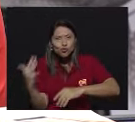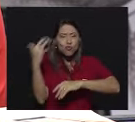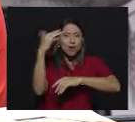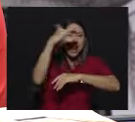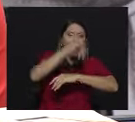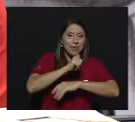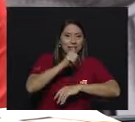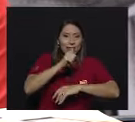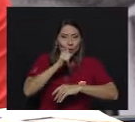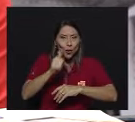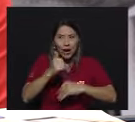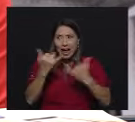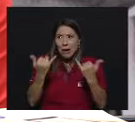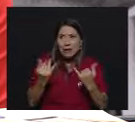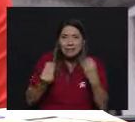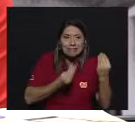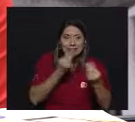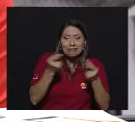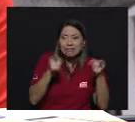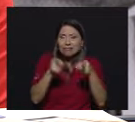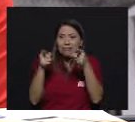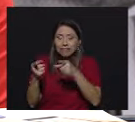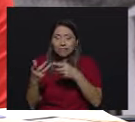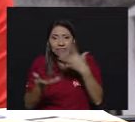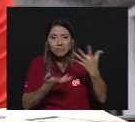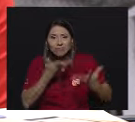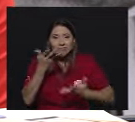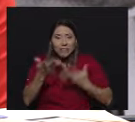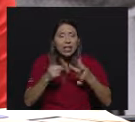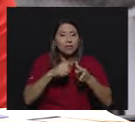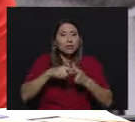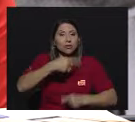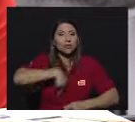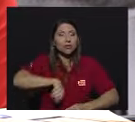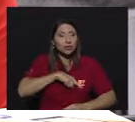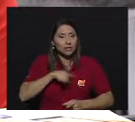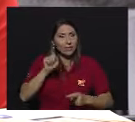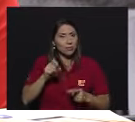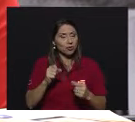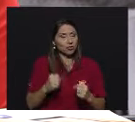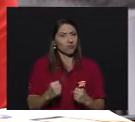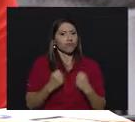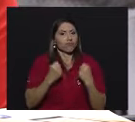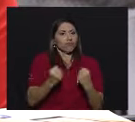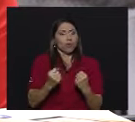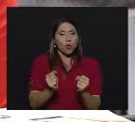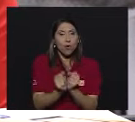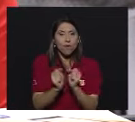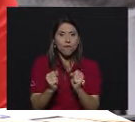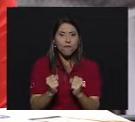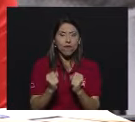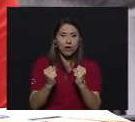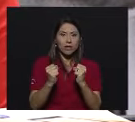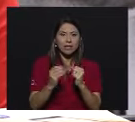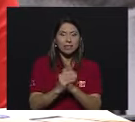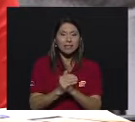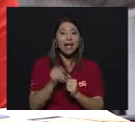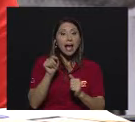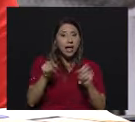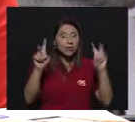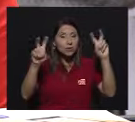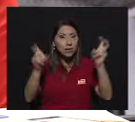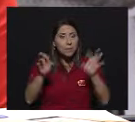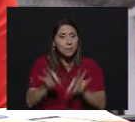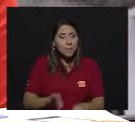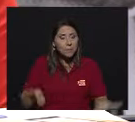está pasando por encima, ¿verdad? Y tenemos en estos contextos, pues, afianzar en las fortalezas que tenemos. Y ahí me